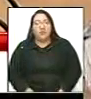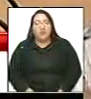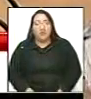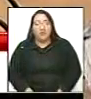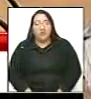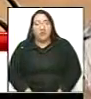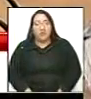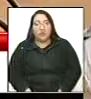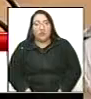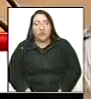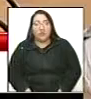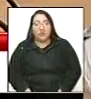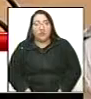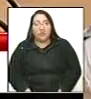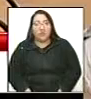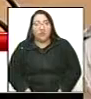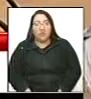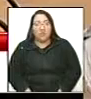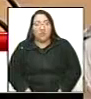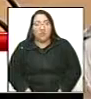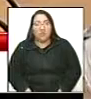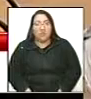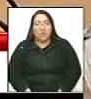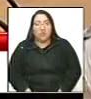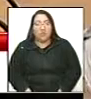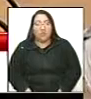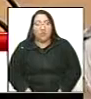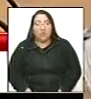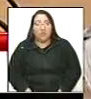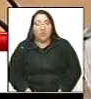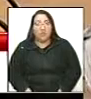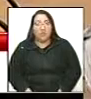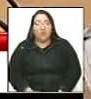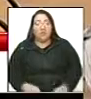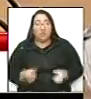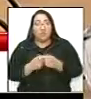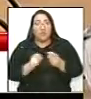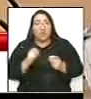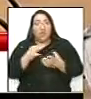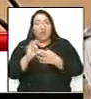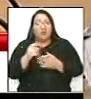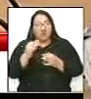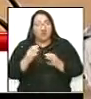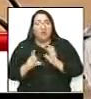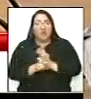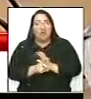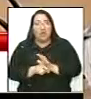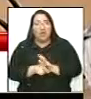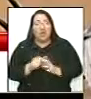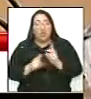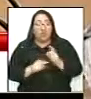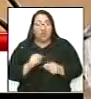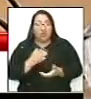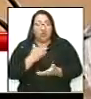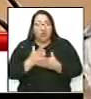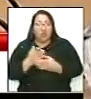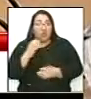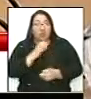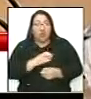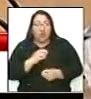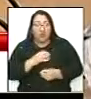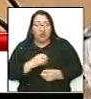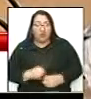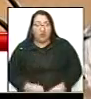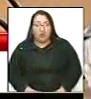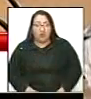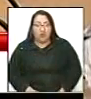tener, a lo que se refería el congresista Javier Velázquez Quesquén, es la calificación legal, es decir, existen determinados tipos de comportamientos o